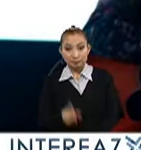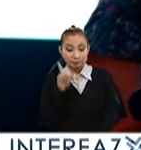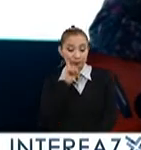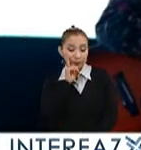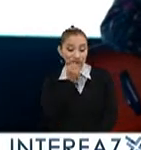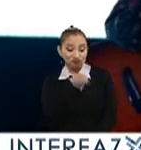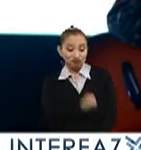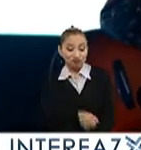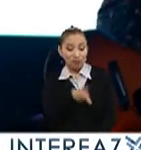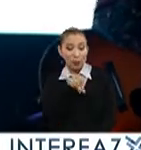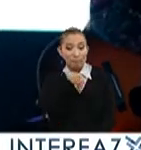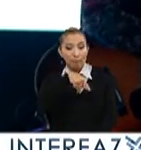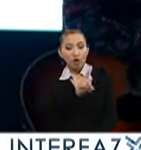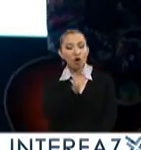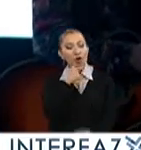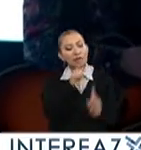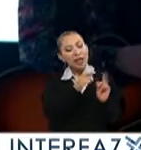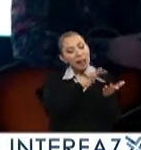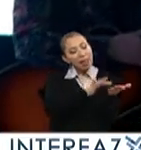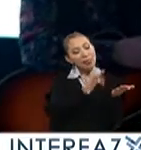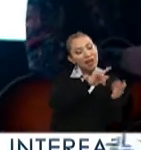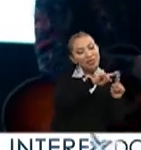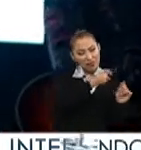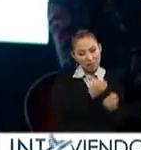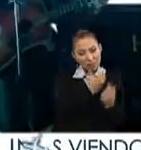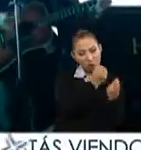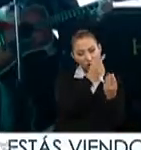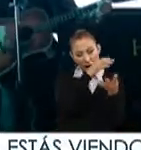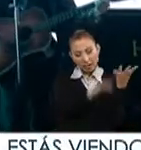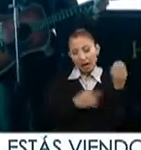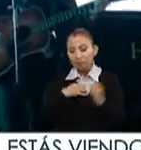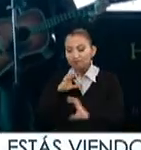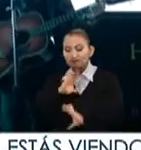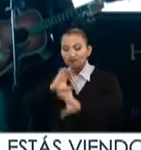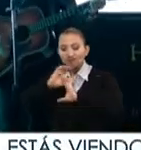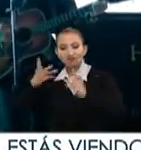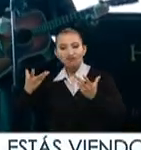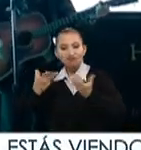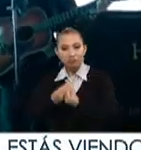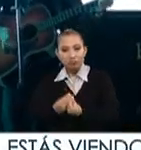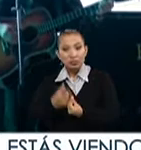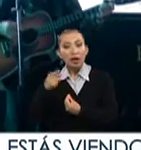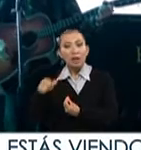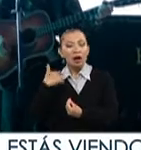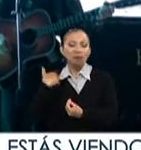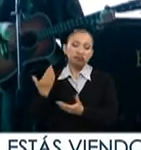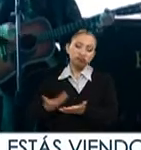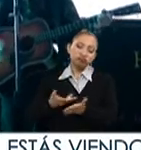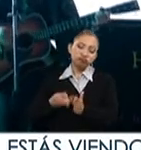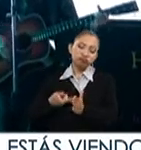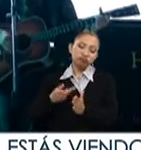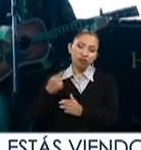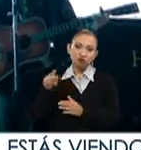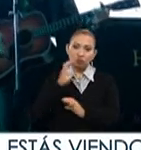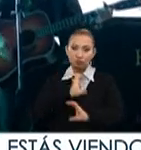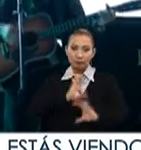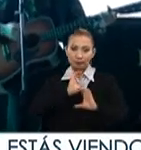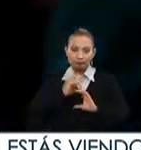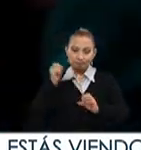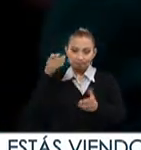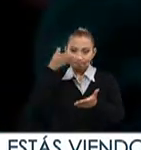afamada poeta punk varió entre la lectura de varios poemas y la interpretación de sus canciones, como lo ha venido haciendo en todos sus